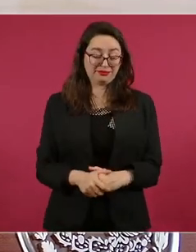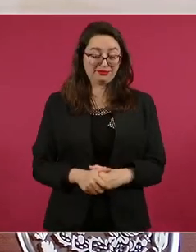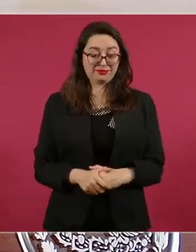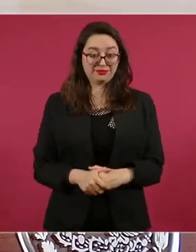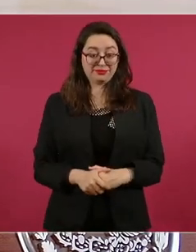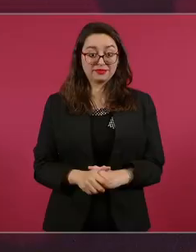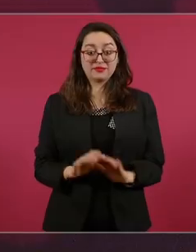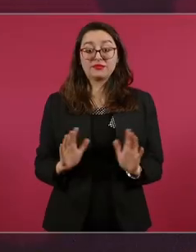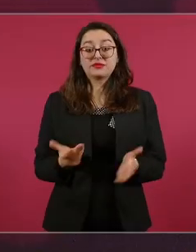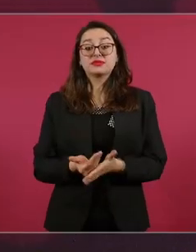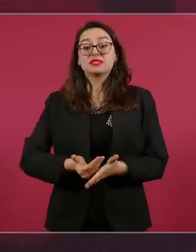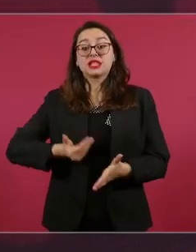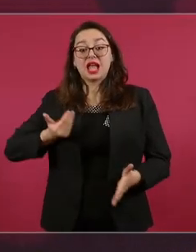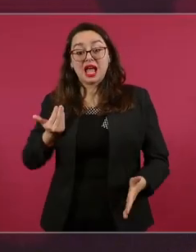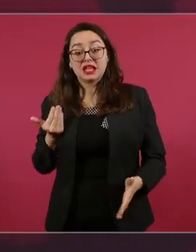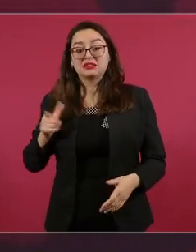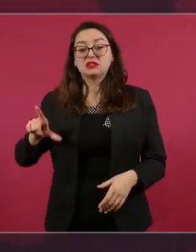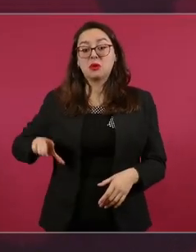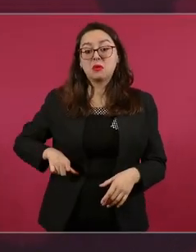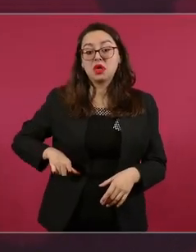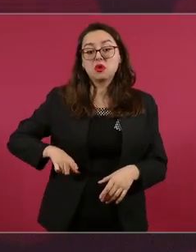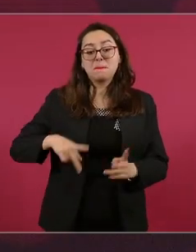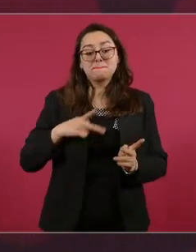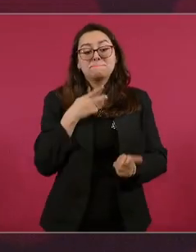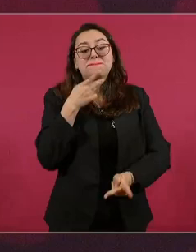Fue una concesión que se otorgó